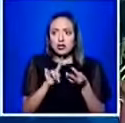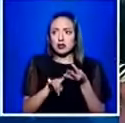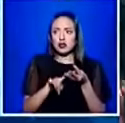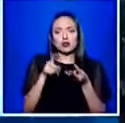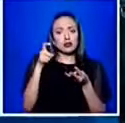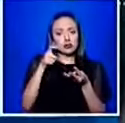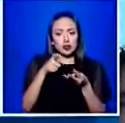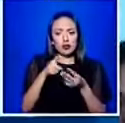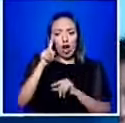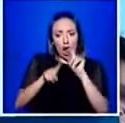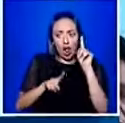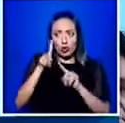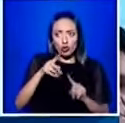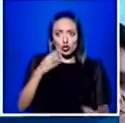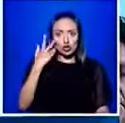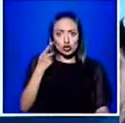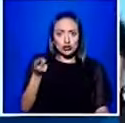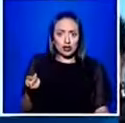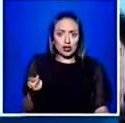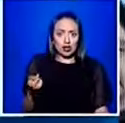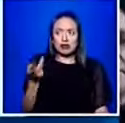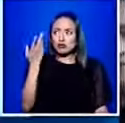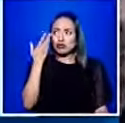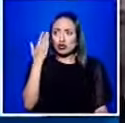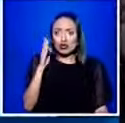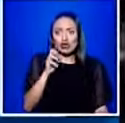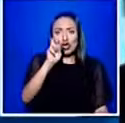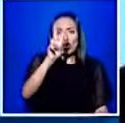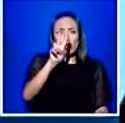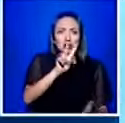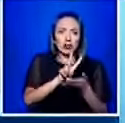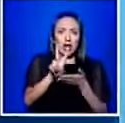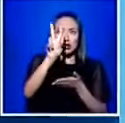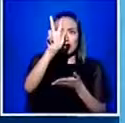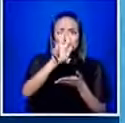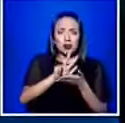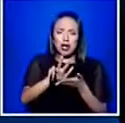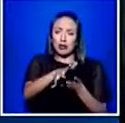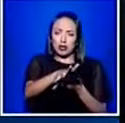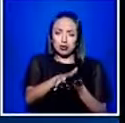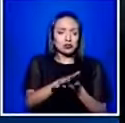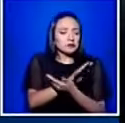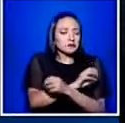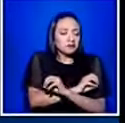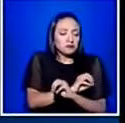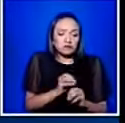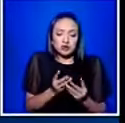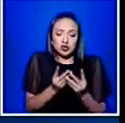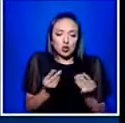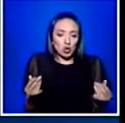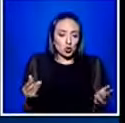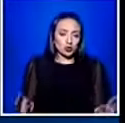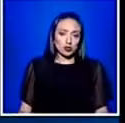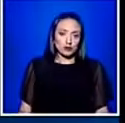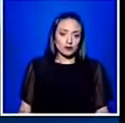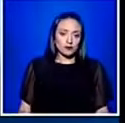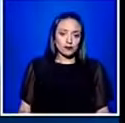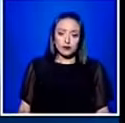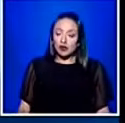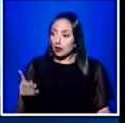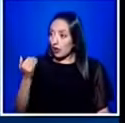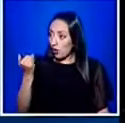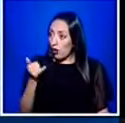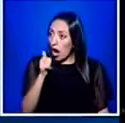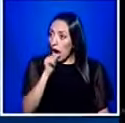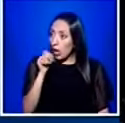ya varios días que estamos así, por no sé, serán unas 2, 3 semanas que estamos así y nadie nos da solución. Sorpresivamente amanece y no hay